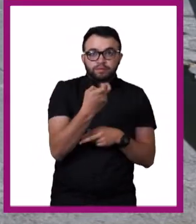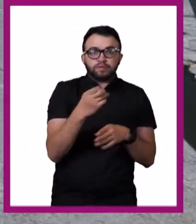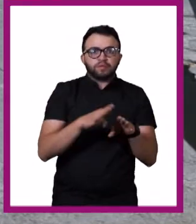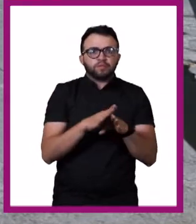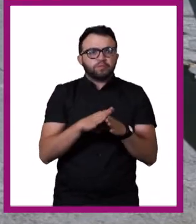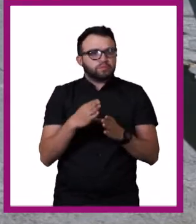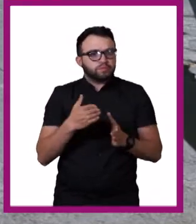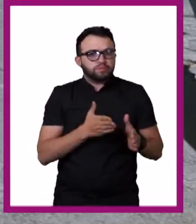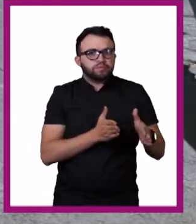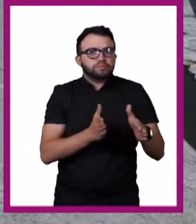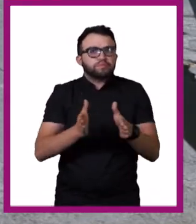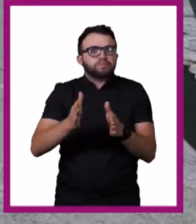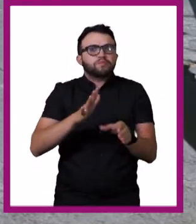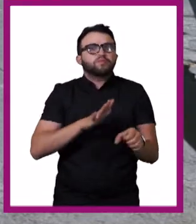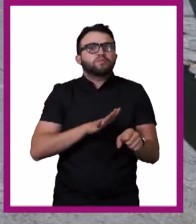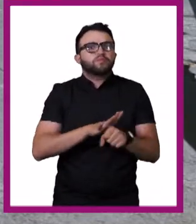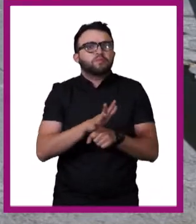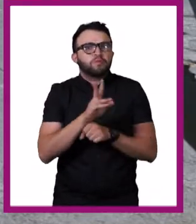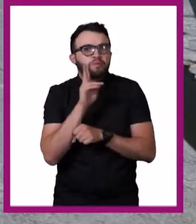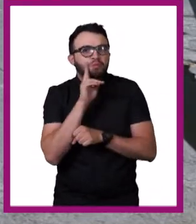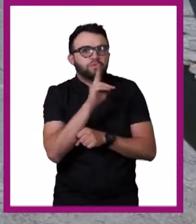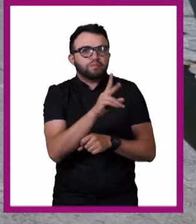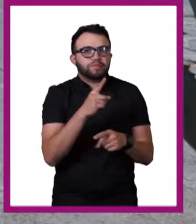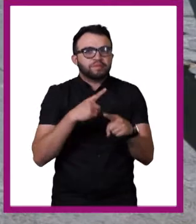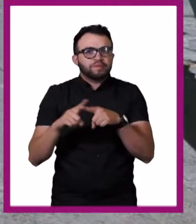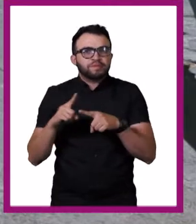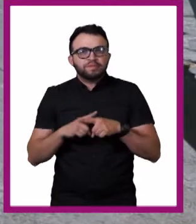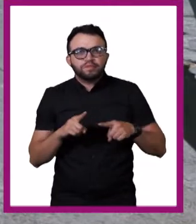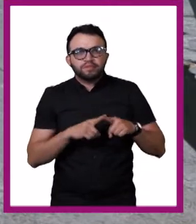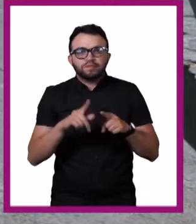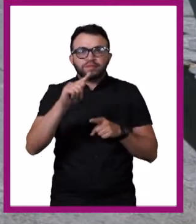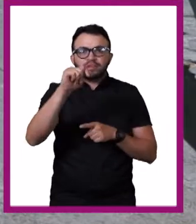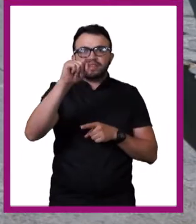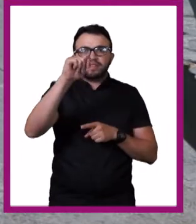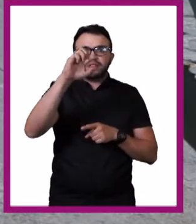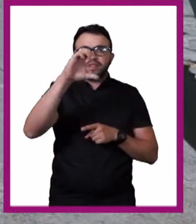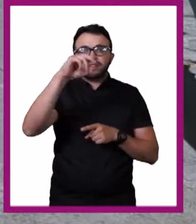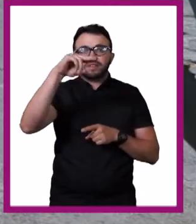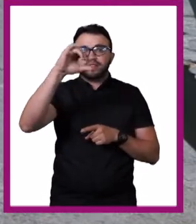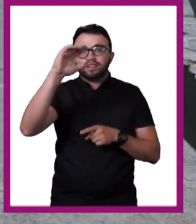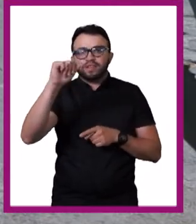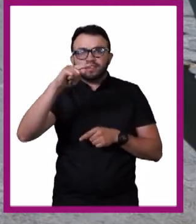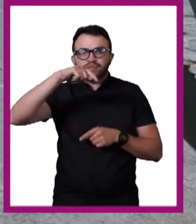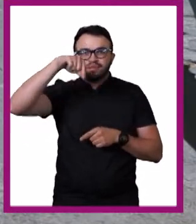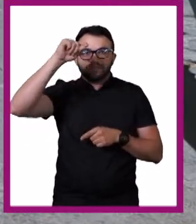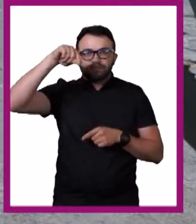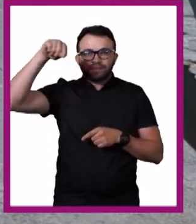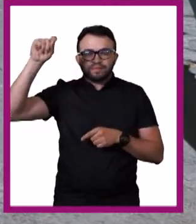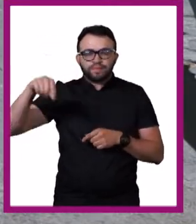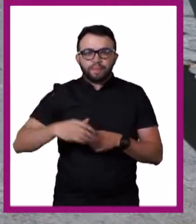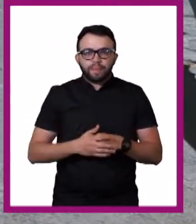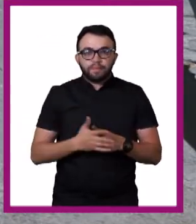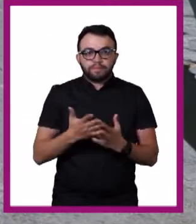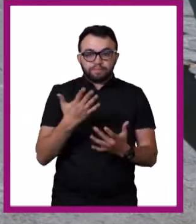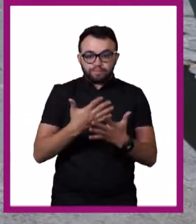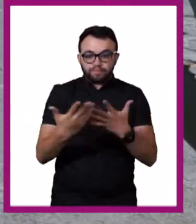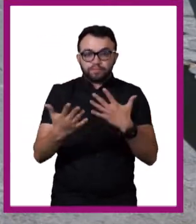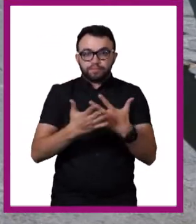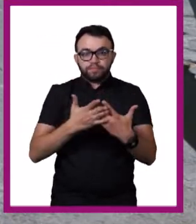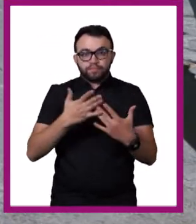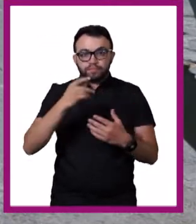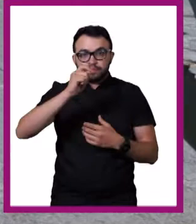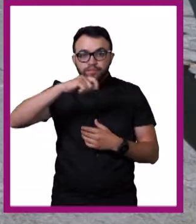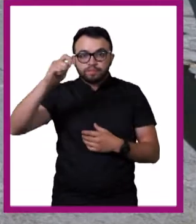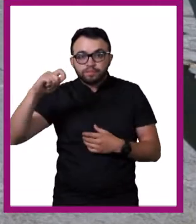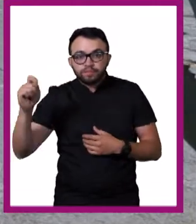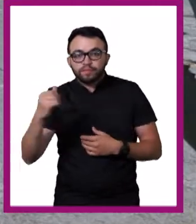y nos enseñará a dibujar en tinta china, específicamente una técnica que se llama a mano alzada. Así que tengan a la mano entonces un pincel, papel blanco y